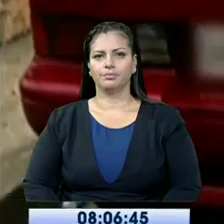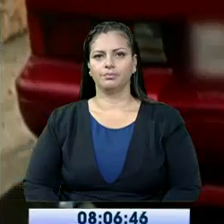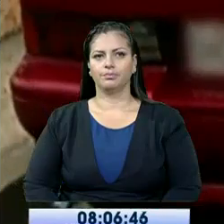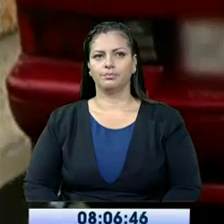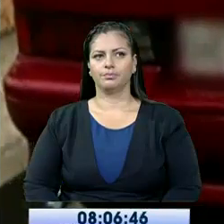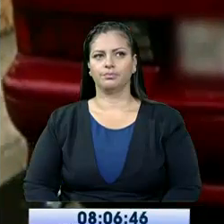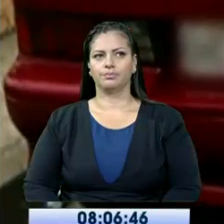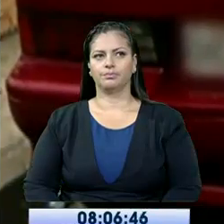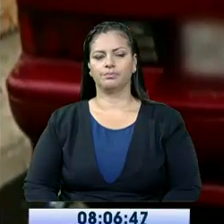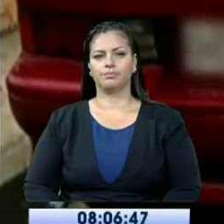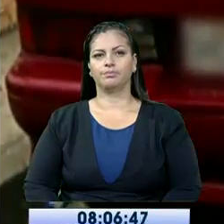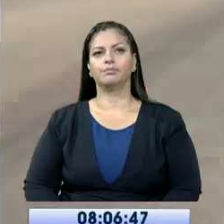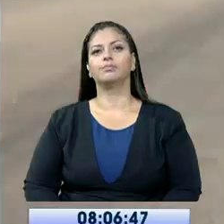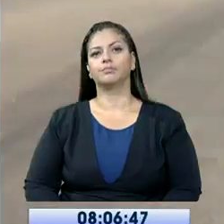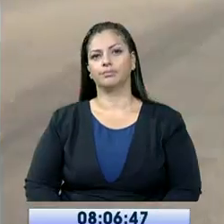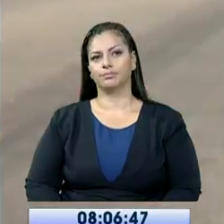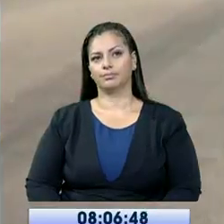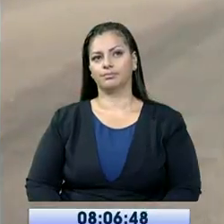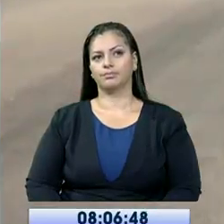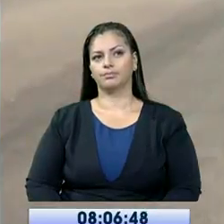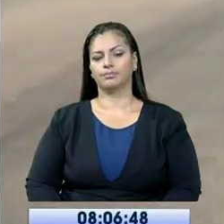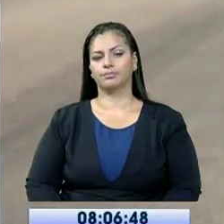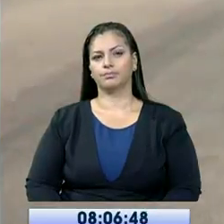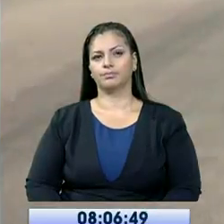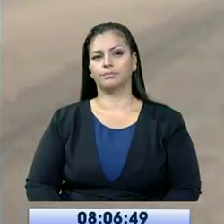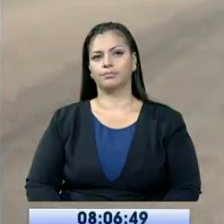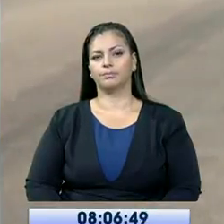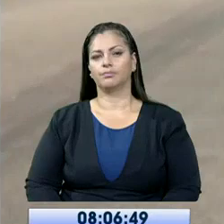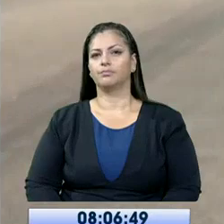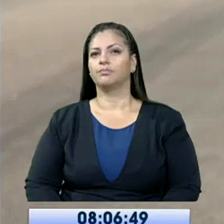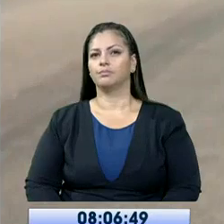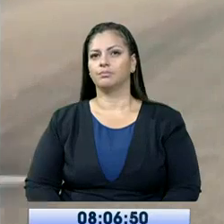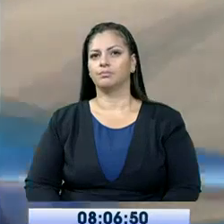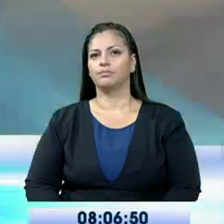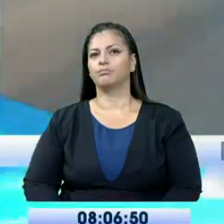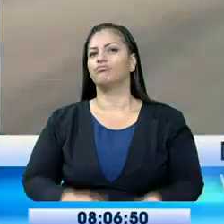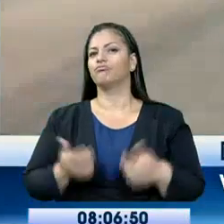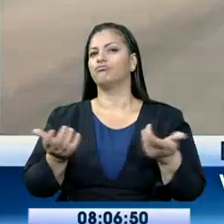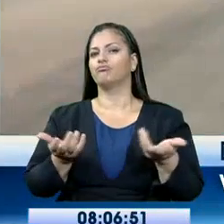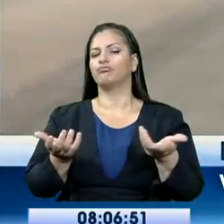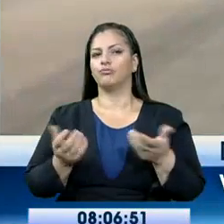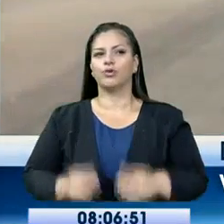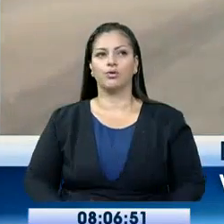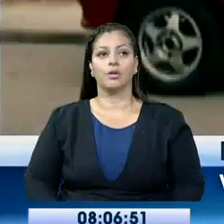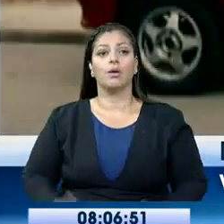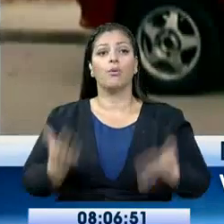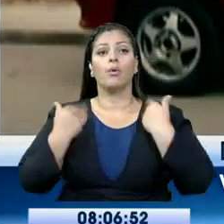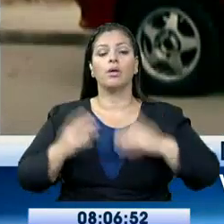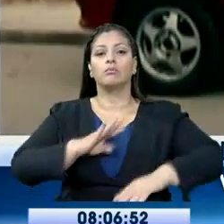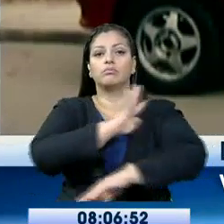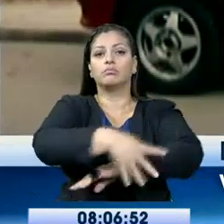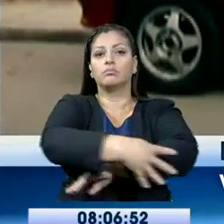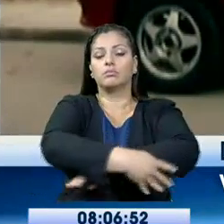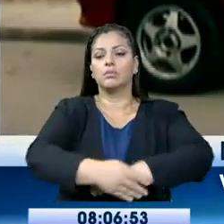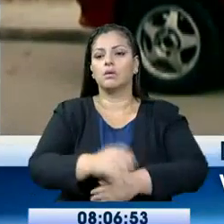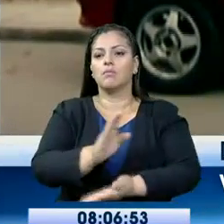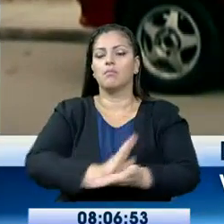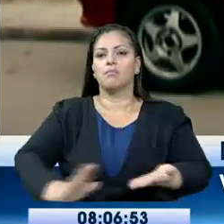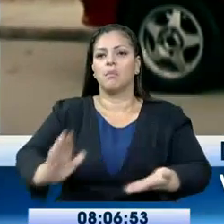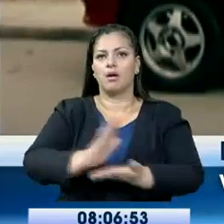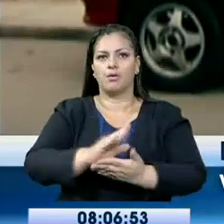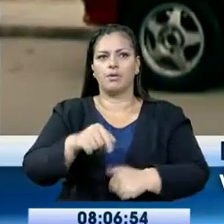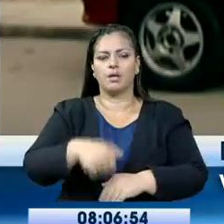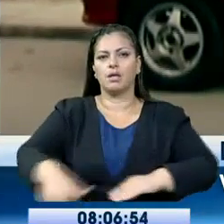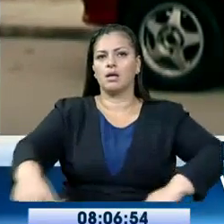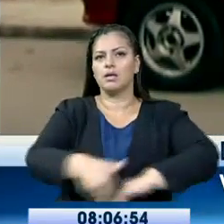Como todos los días, dejó su vehículo estacionado al pie de su vivienda, en el barrio de la 19 La Cuba, en el suroeste de Guayaquil. Y para que no se lo roben,